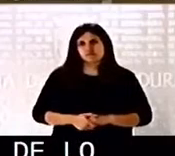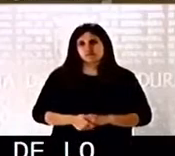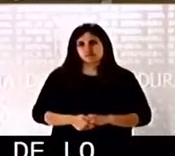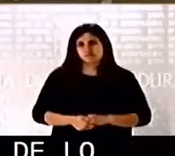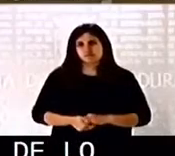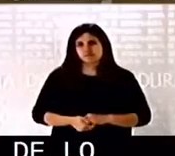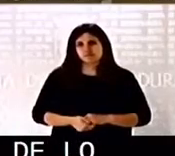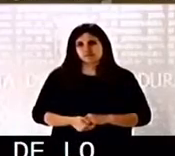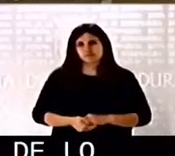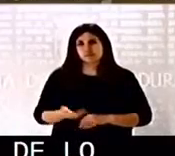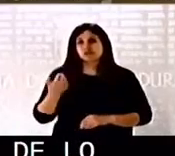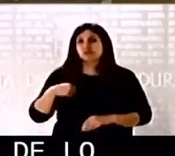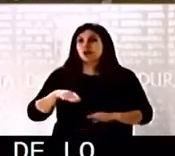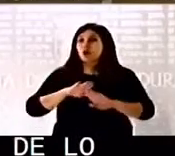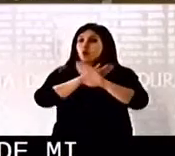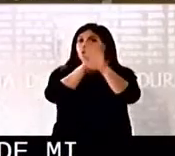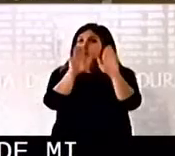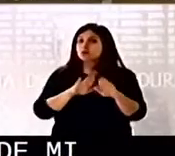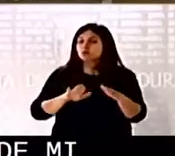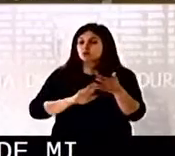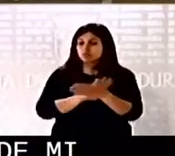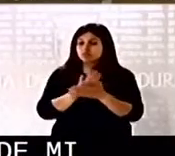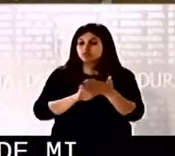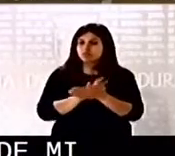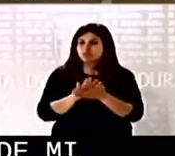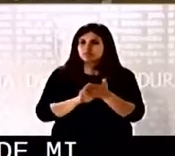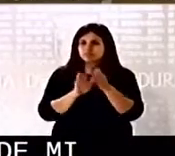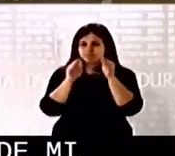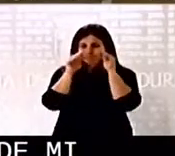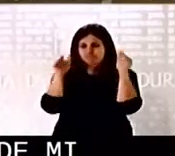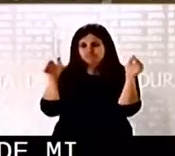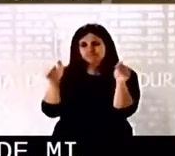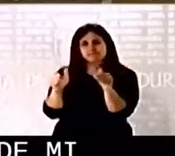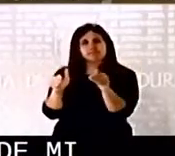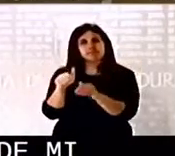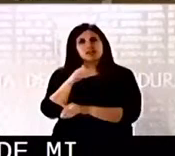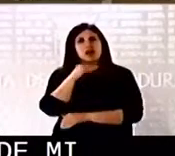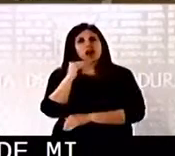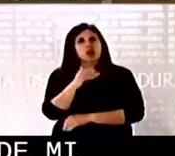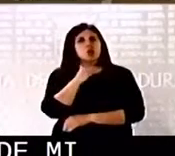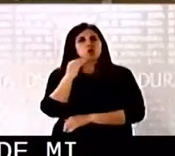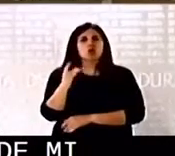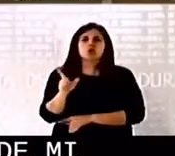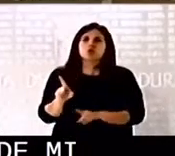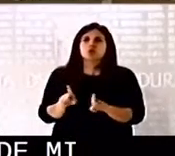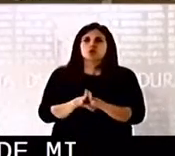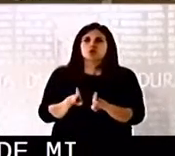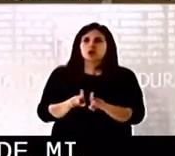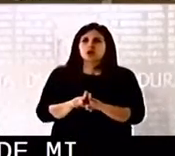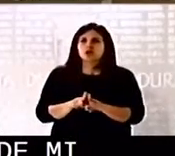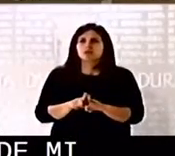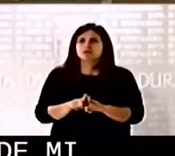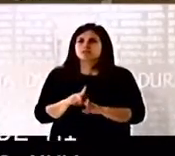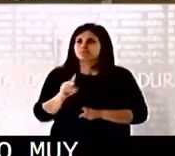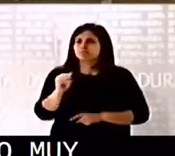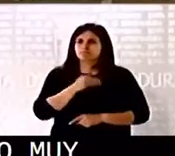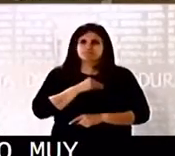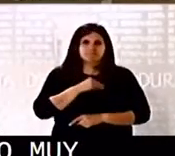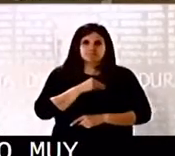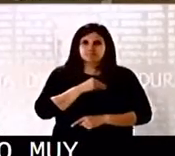La última parte de mi intervención la voy a dedicar a un hecho muy desgraciado,